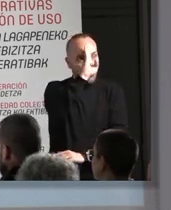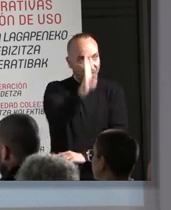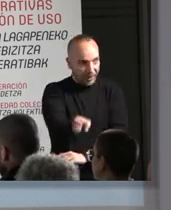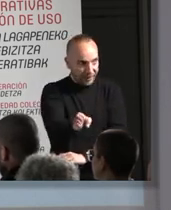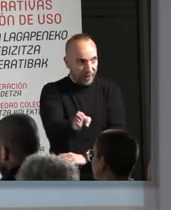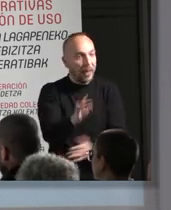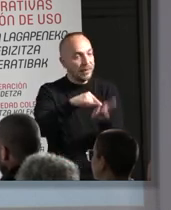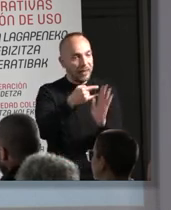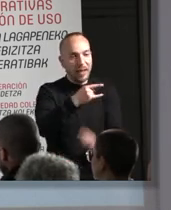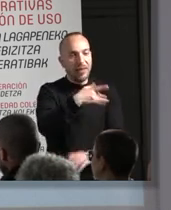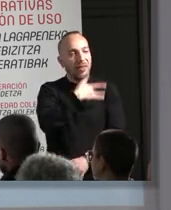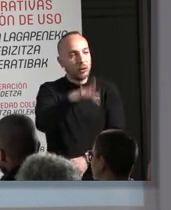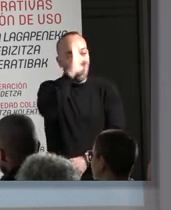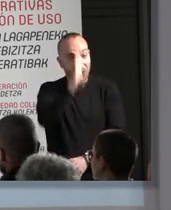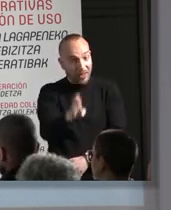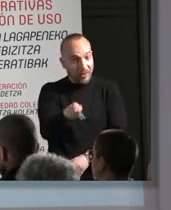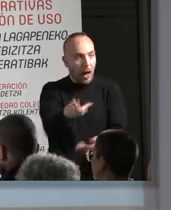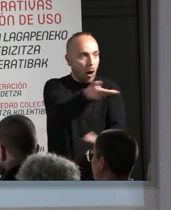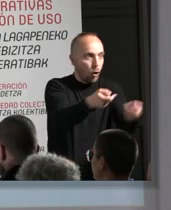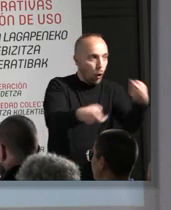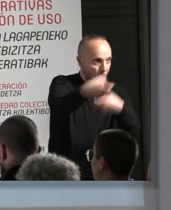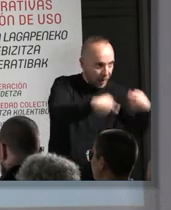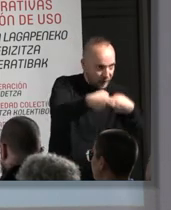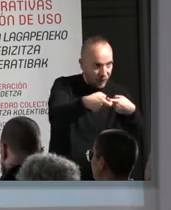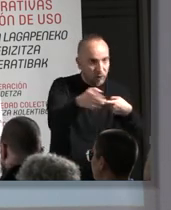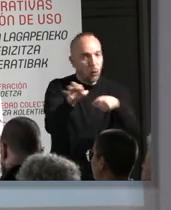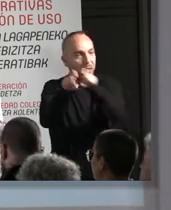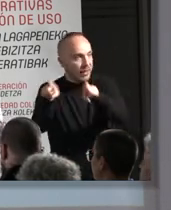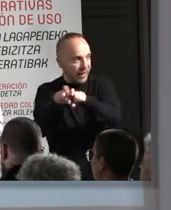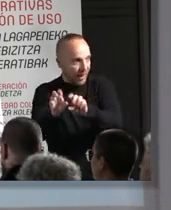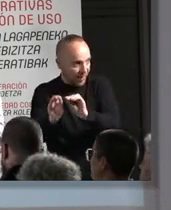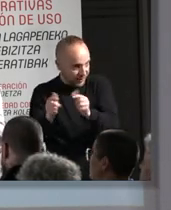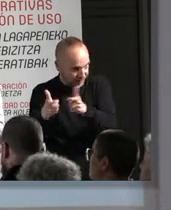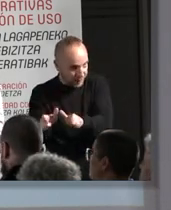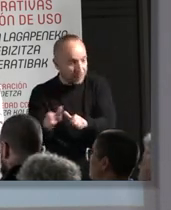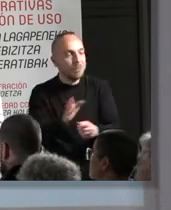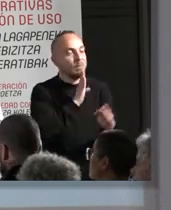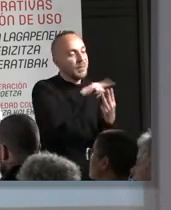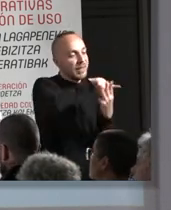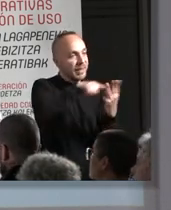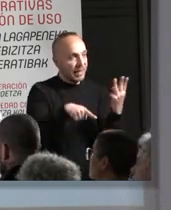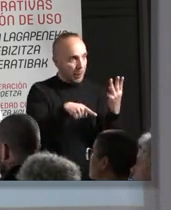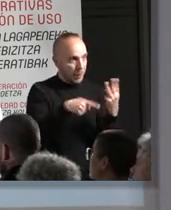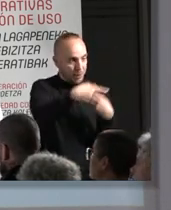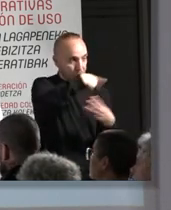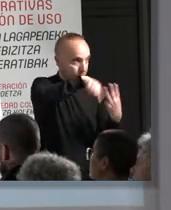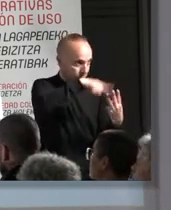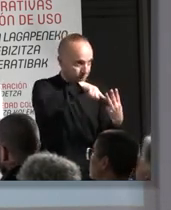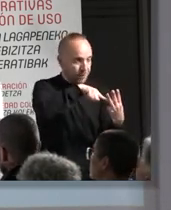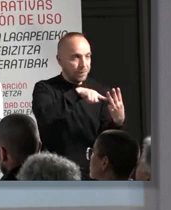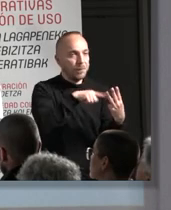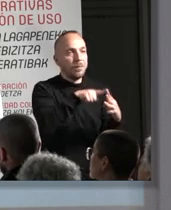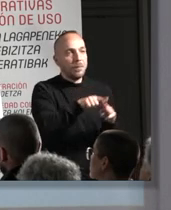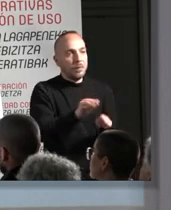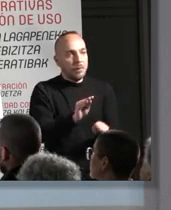directamente a las cooperativas o a las entidades representativas del sector. Y lo que decía el tripartito, es decir, primero, el mantenimiento del